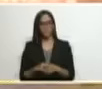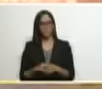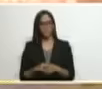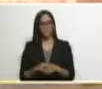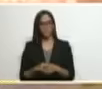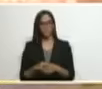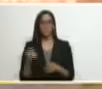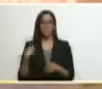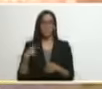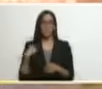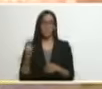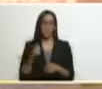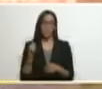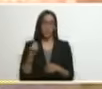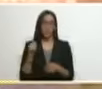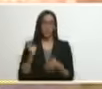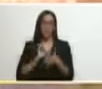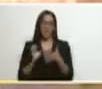se tiene como elemento